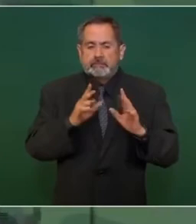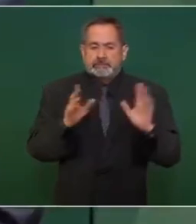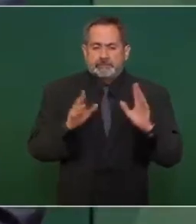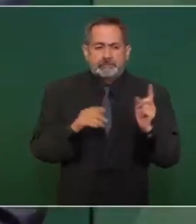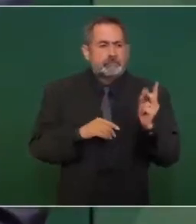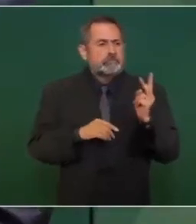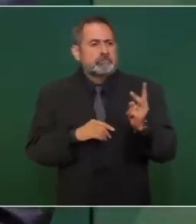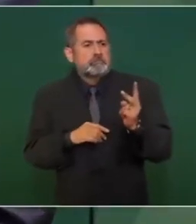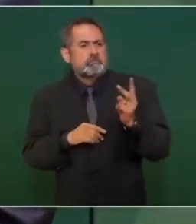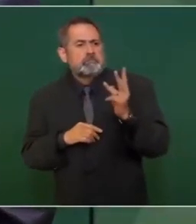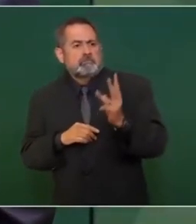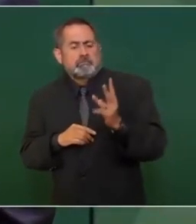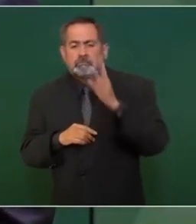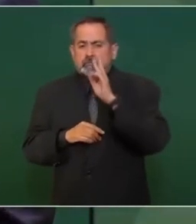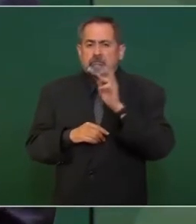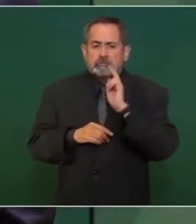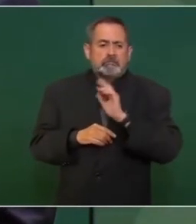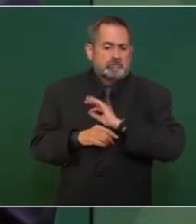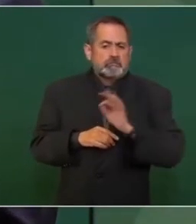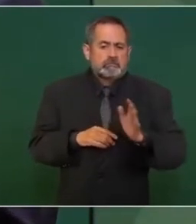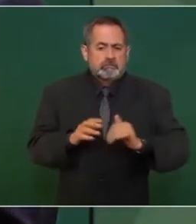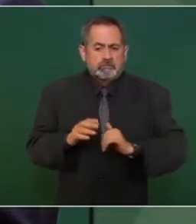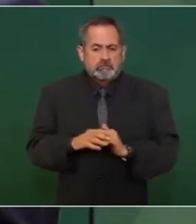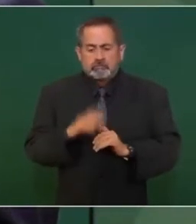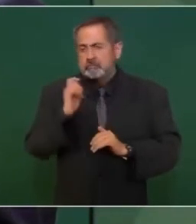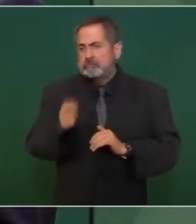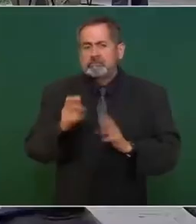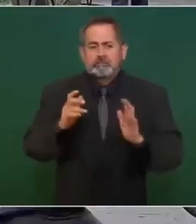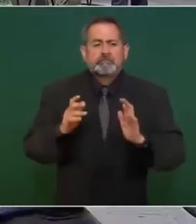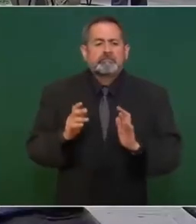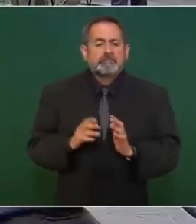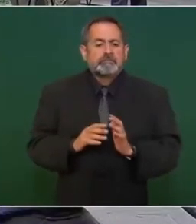sino que sean dos o tres, y que